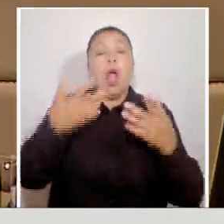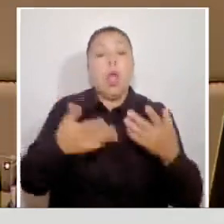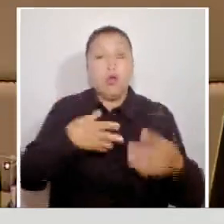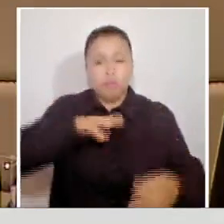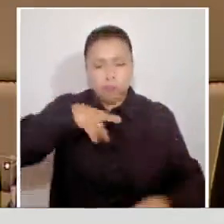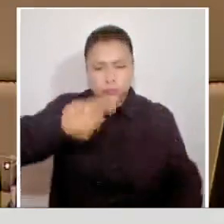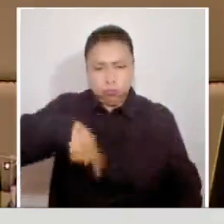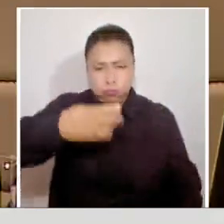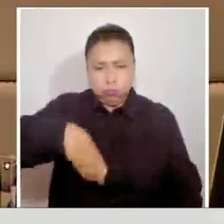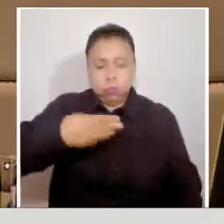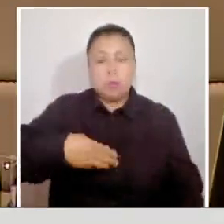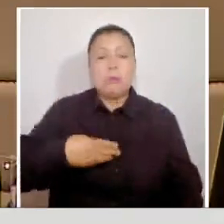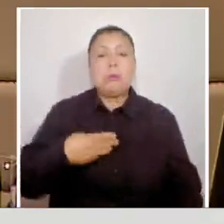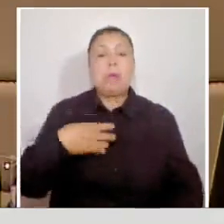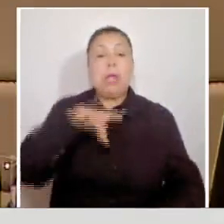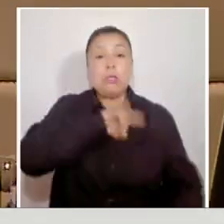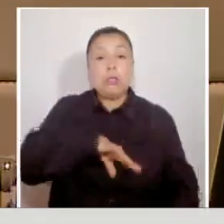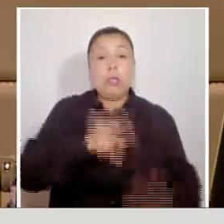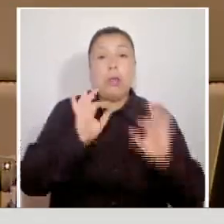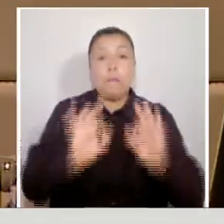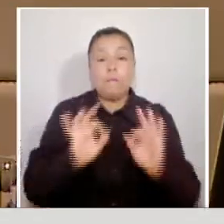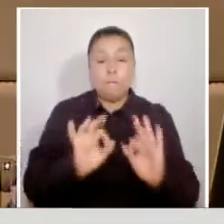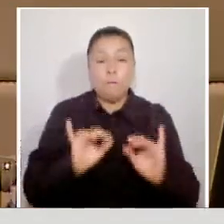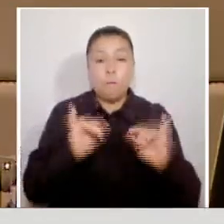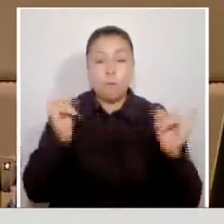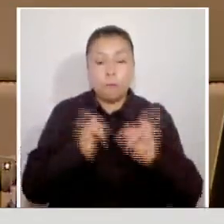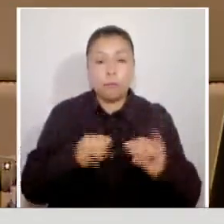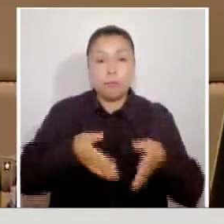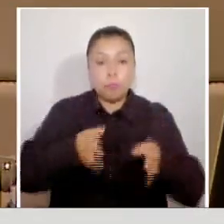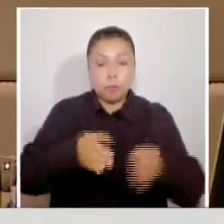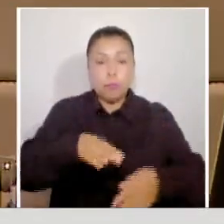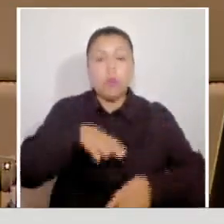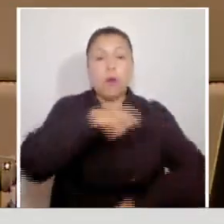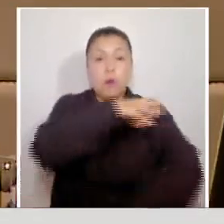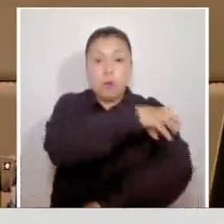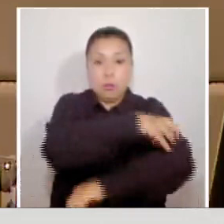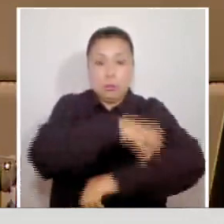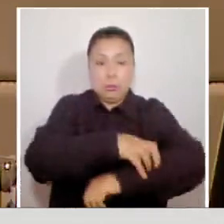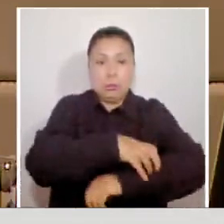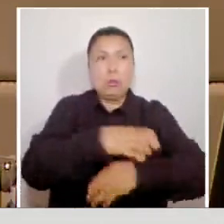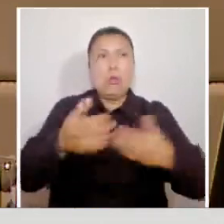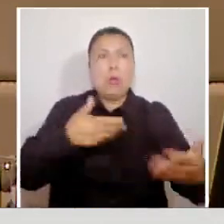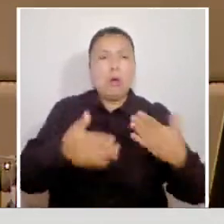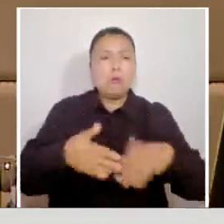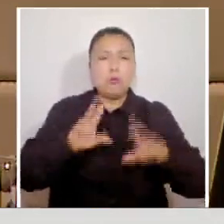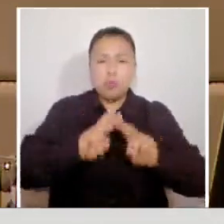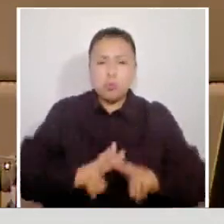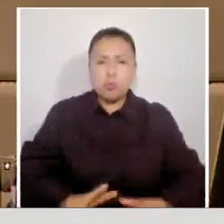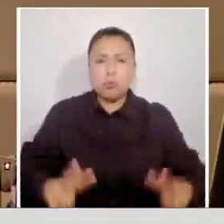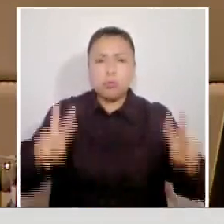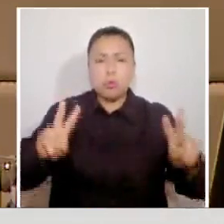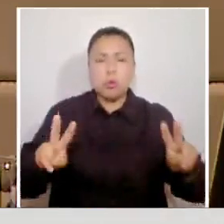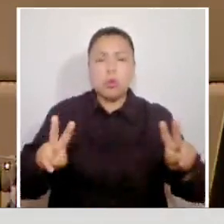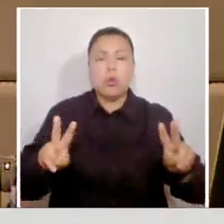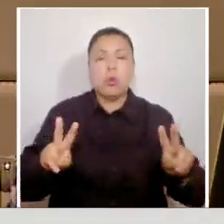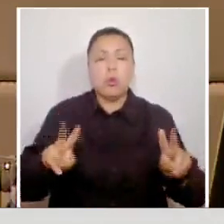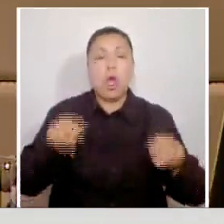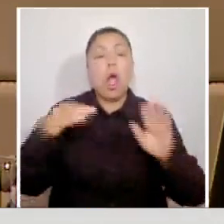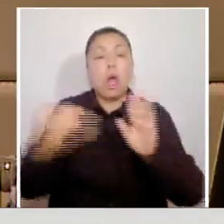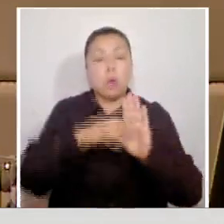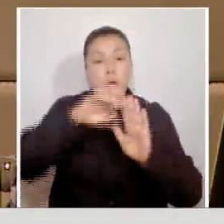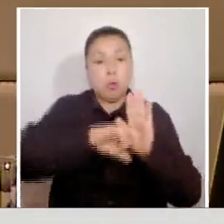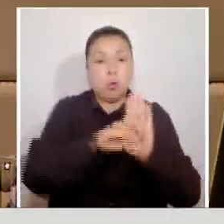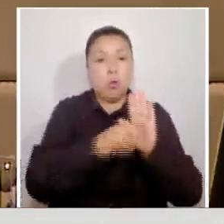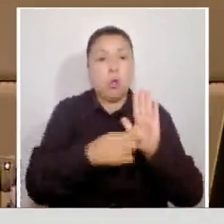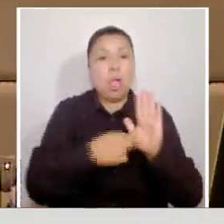ahora de manera especial en las calles de regiones que solían ser tranquilas apoyaré este proyecto de ley ya que